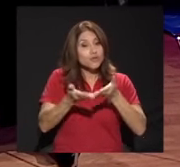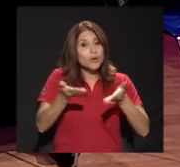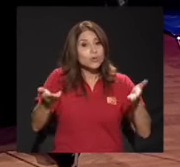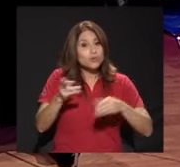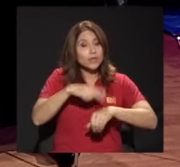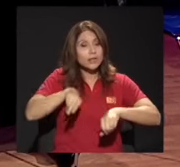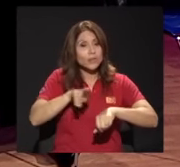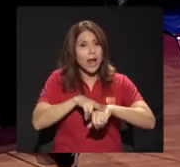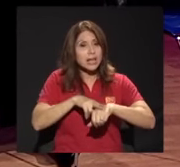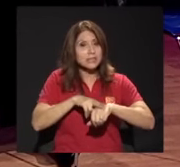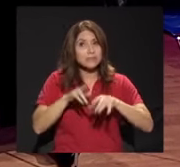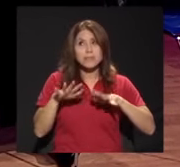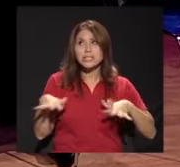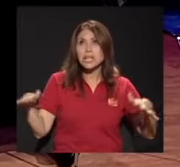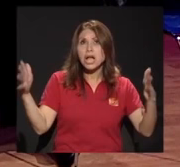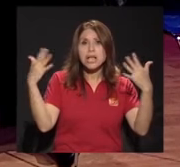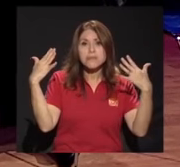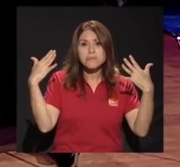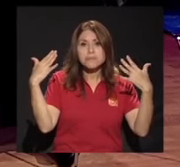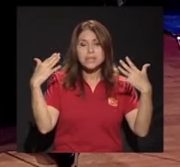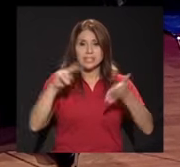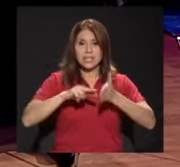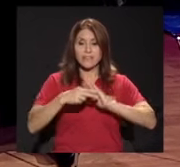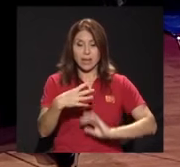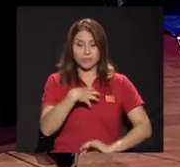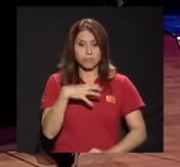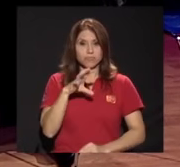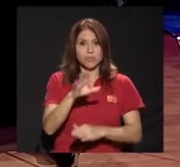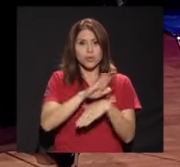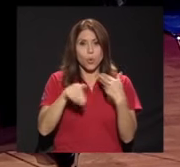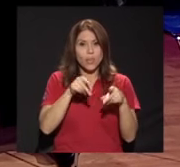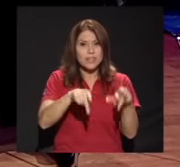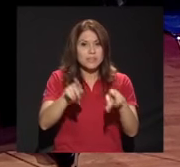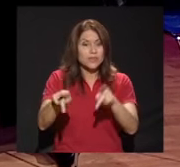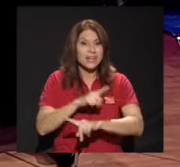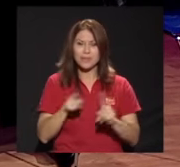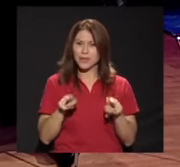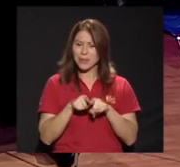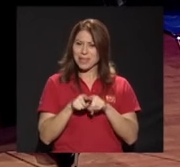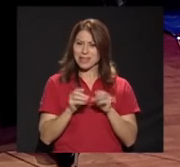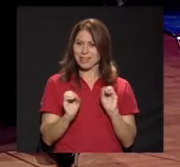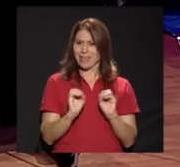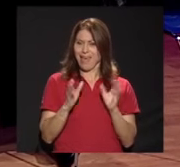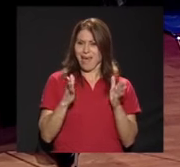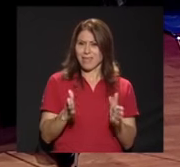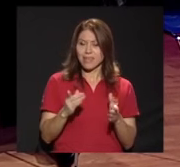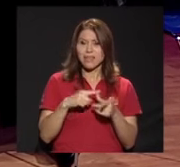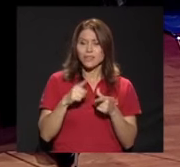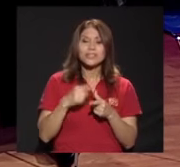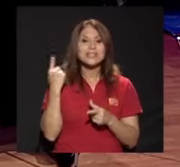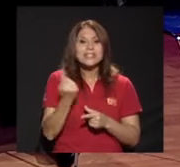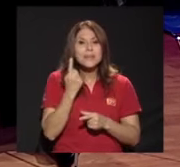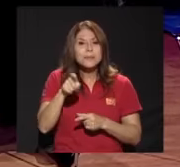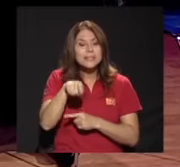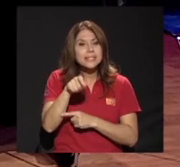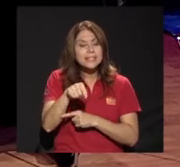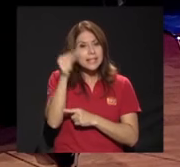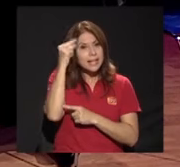ahí, y son de todos y no son de nadie, ¿verdad? Entonces siempre se necesita como esa parte de regulación, del Estado